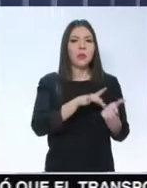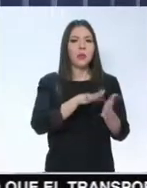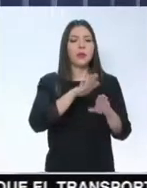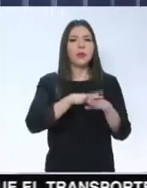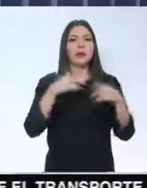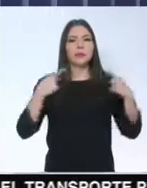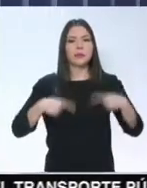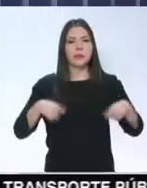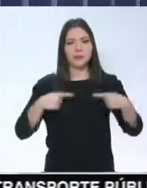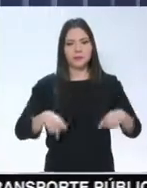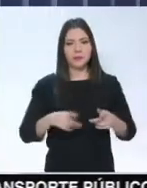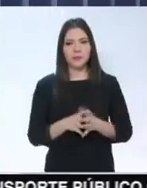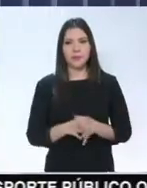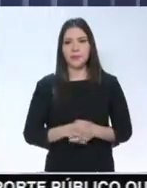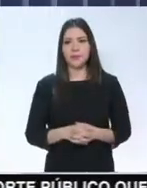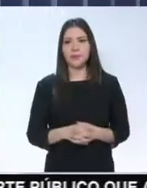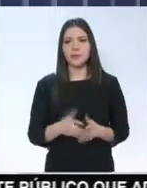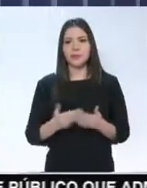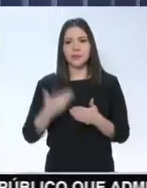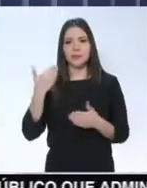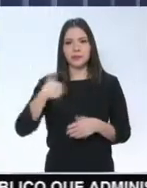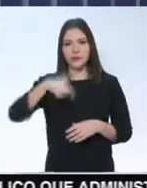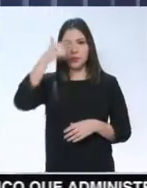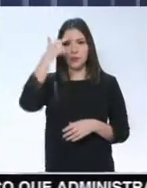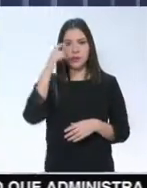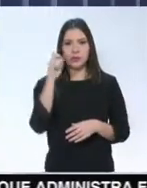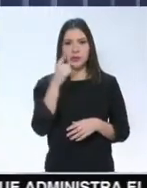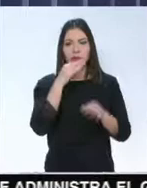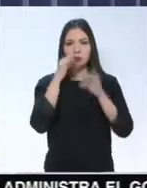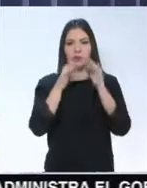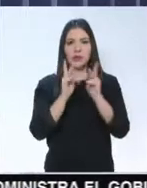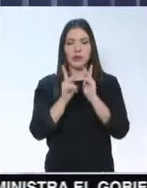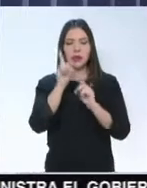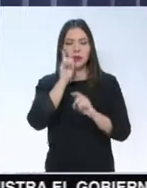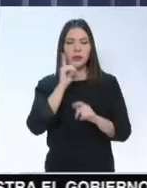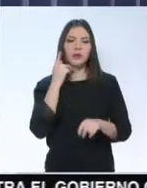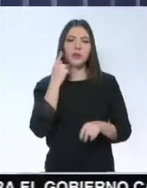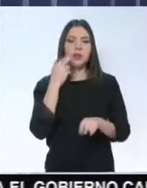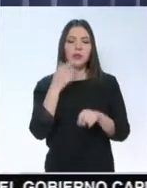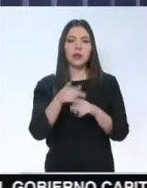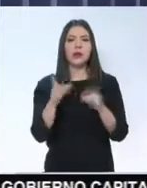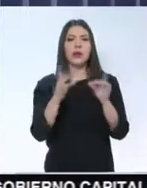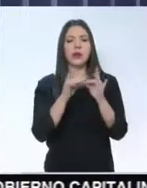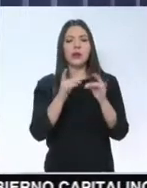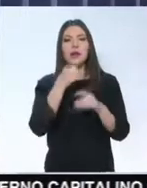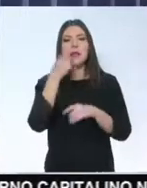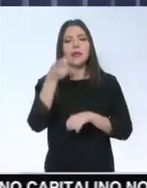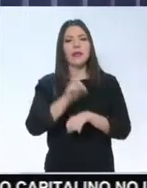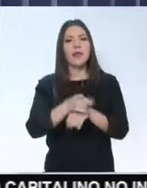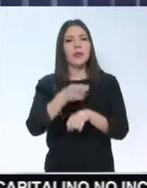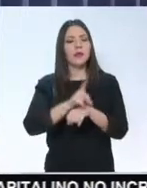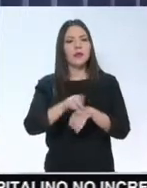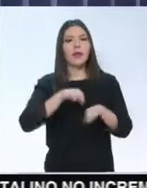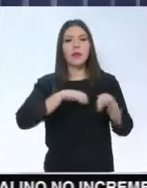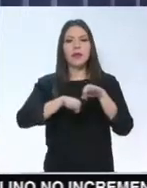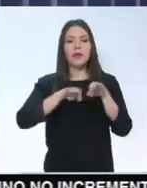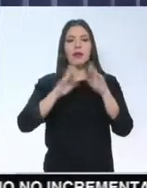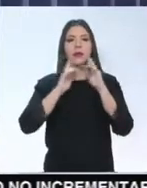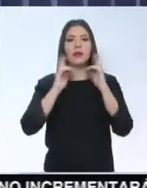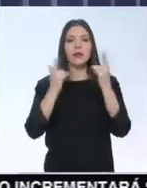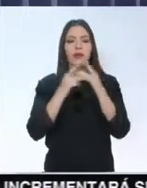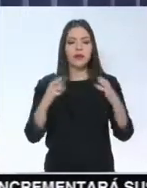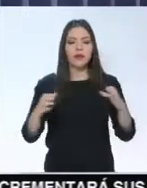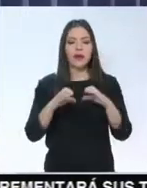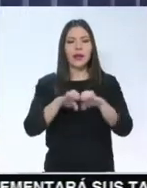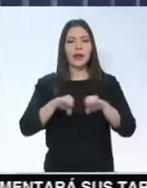Por la noche, 21 Noticias conversó con la procuradora, quien nos comentó que se trabaja a diario en las reuniones de gabinete para recuperar las calles de la ciudad y